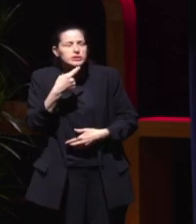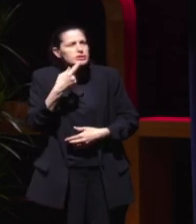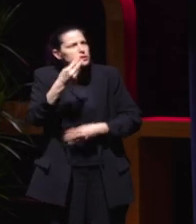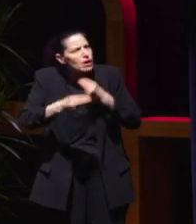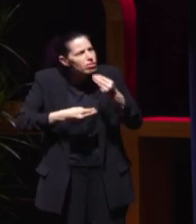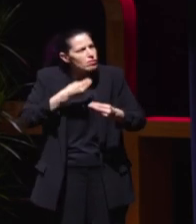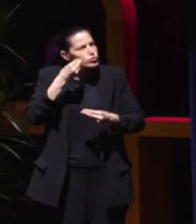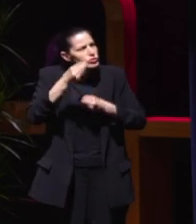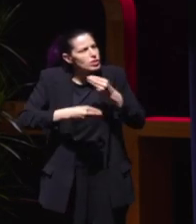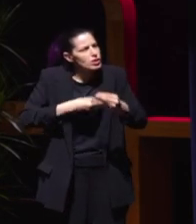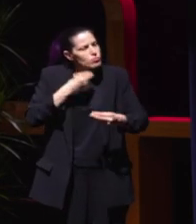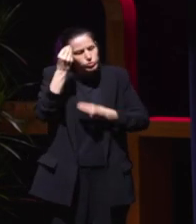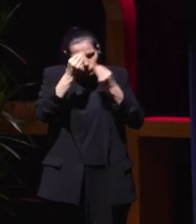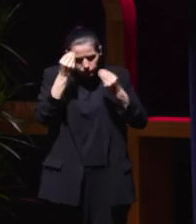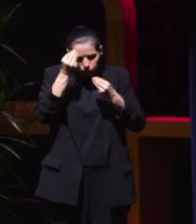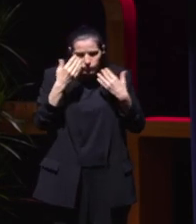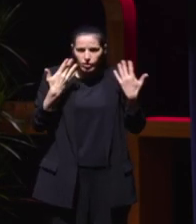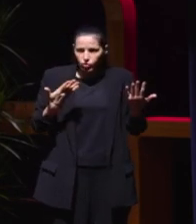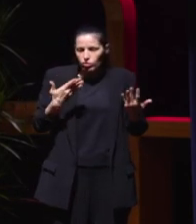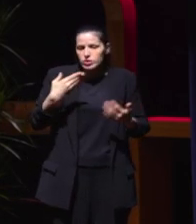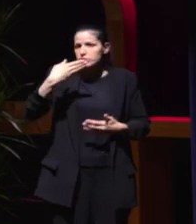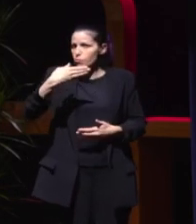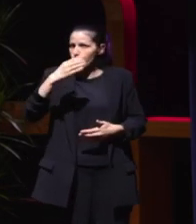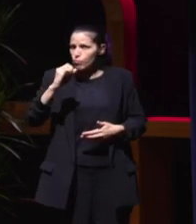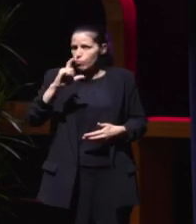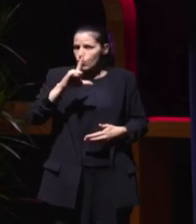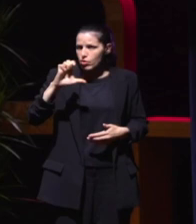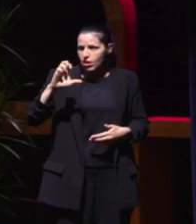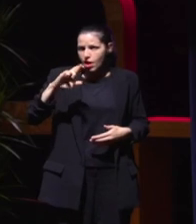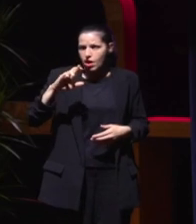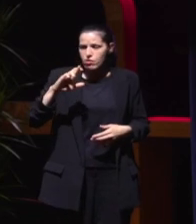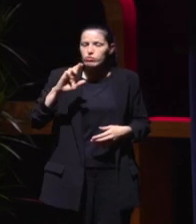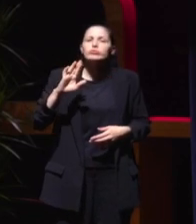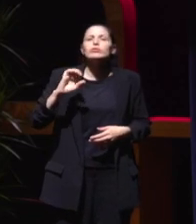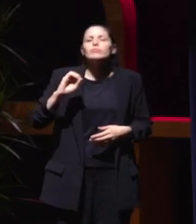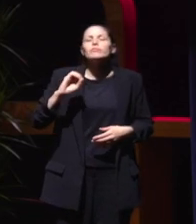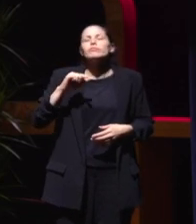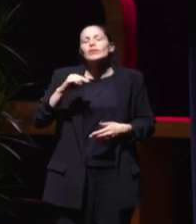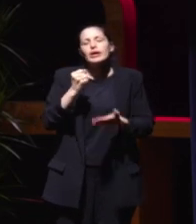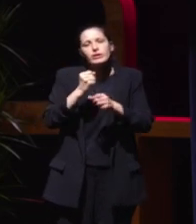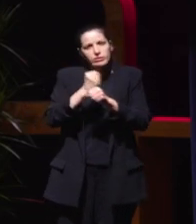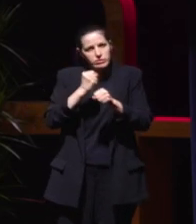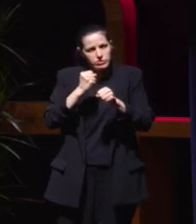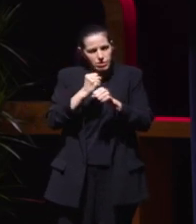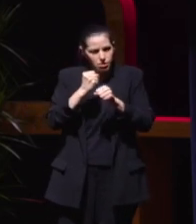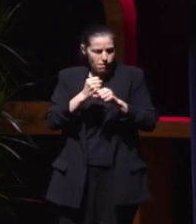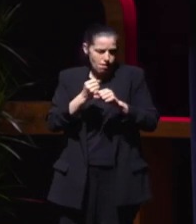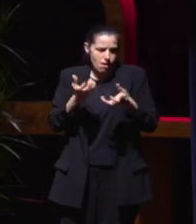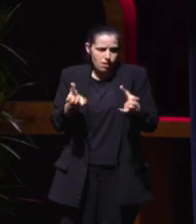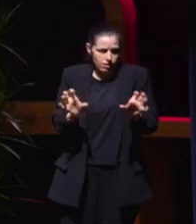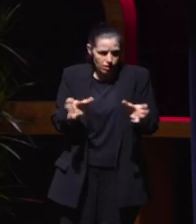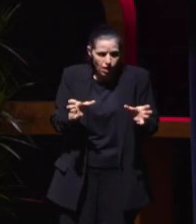a iñaki Gabilondo tenía bollero en la radio y boyero es un tío muy listo muy listo que sabe Mucho de cine pero que tiene una